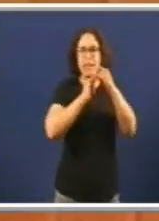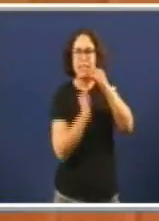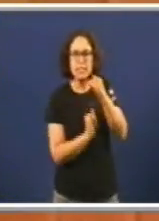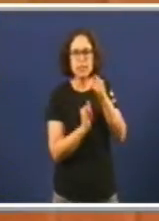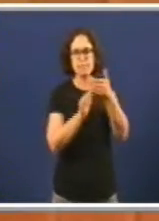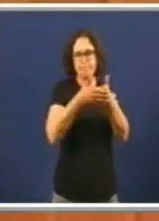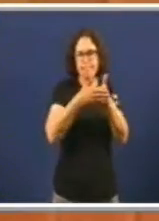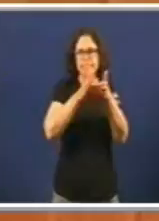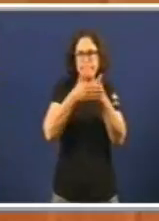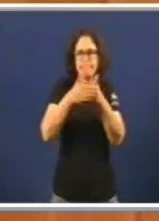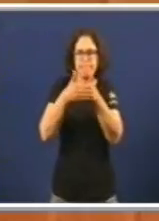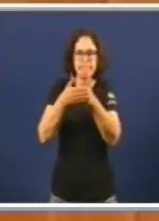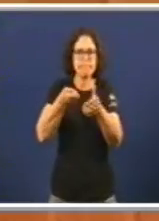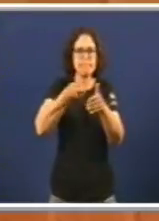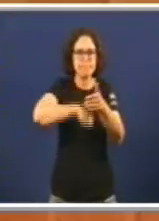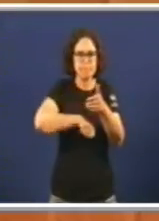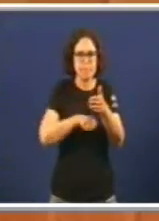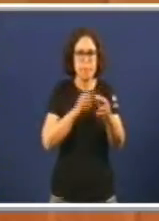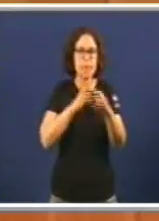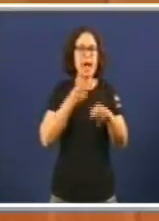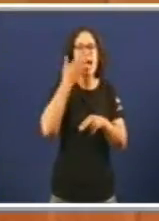fundamentalmente, tamén o lembraba vostede, escolas